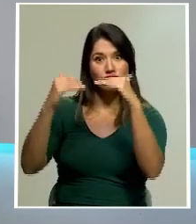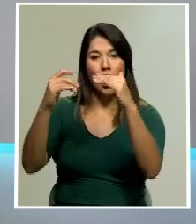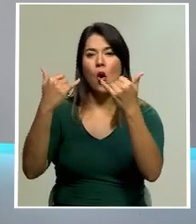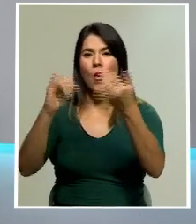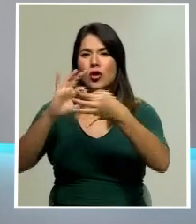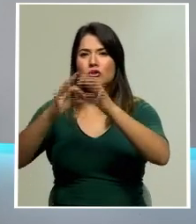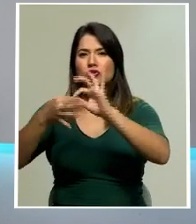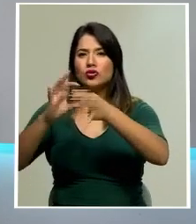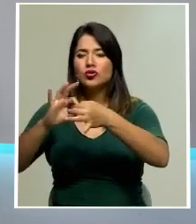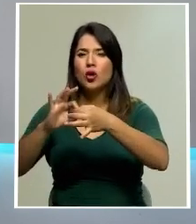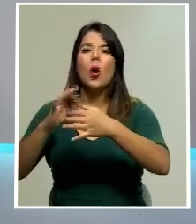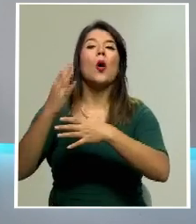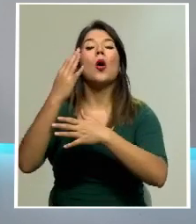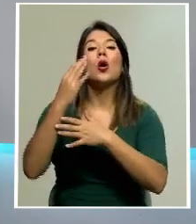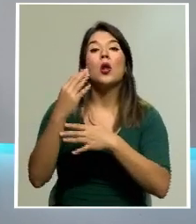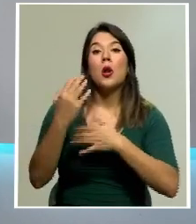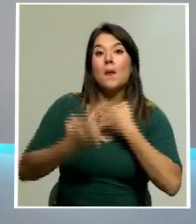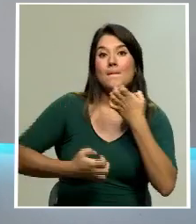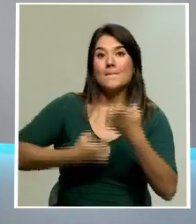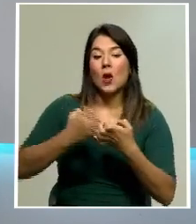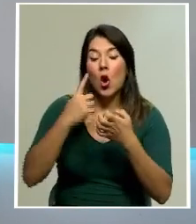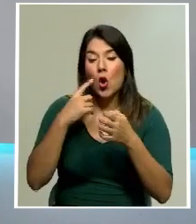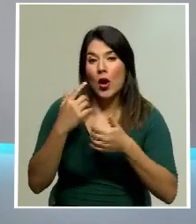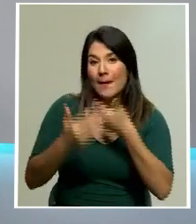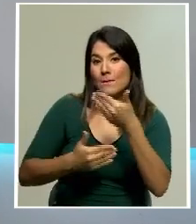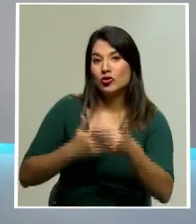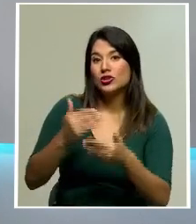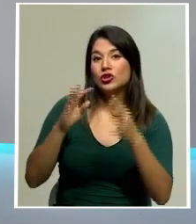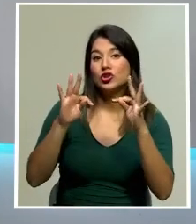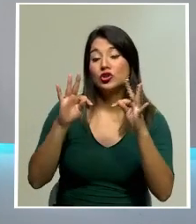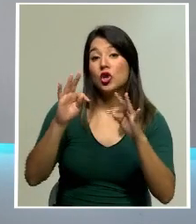sucedido con el ciclo olímpico de Tokio 2020.